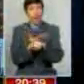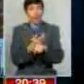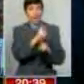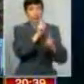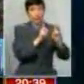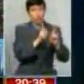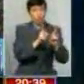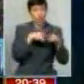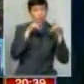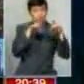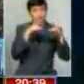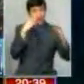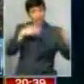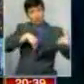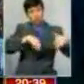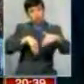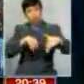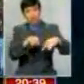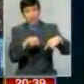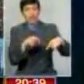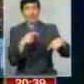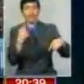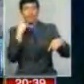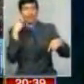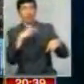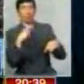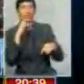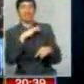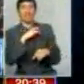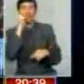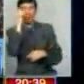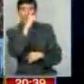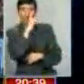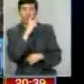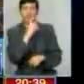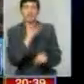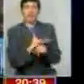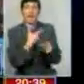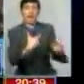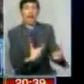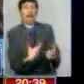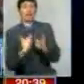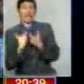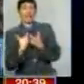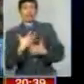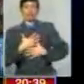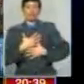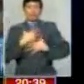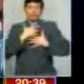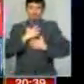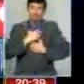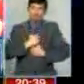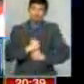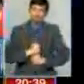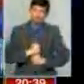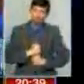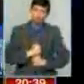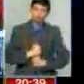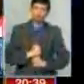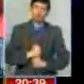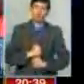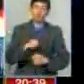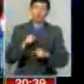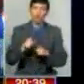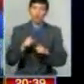poco y eso hacía de que cada ataque nos frustre y así fue más o menos la tónica de